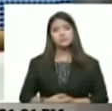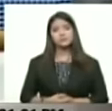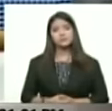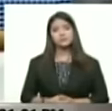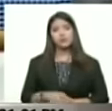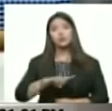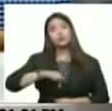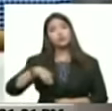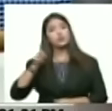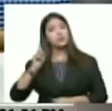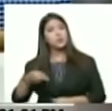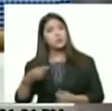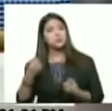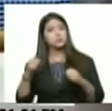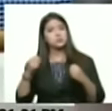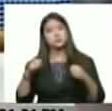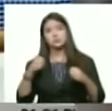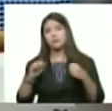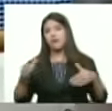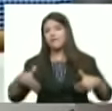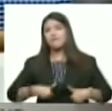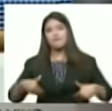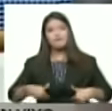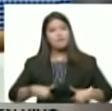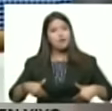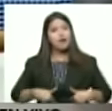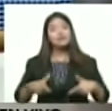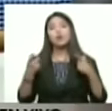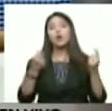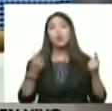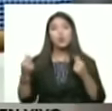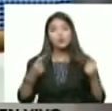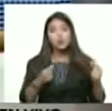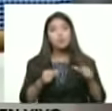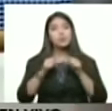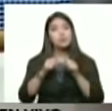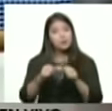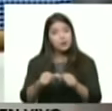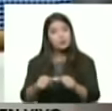Nosotros tenemos que desarrollar un gran esfuerzo económico para sostener